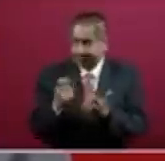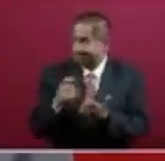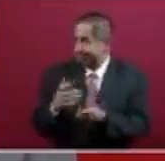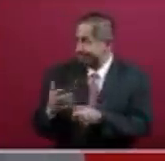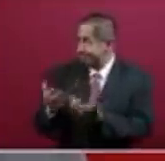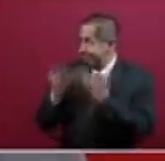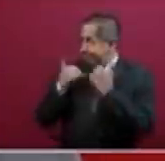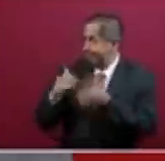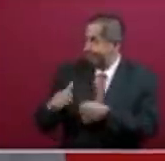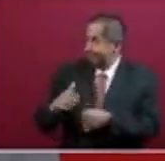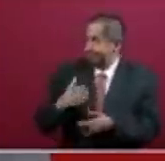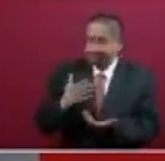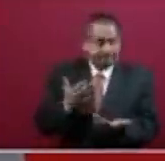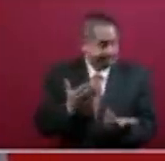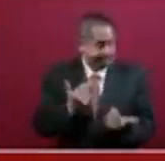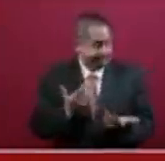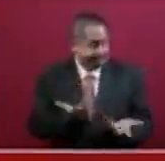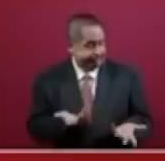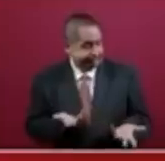en